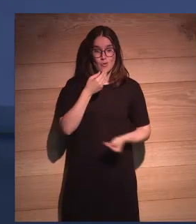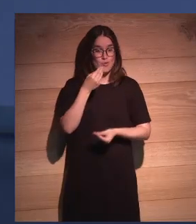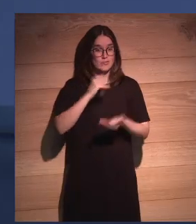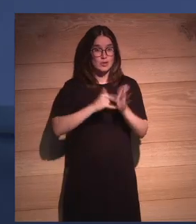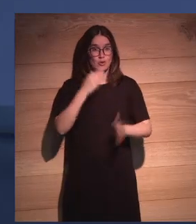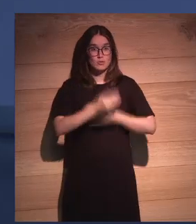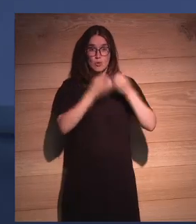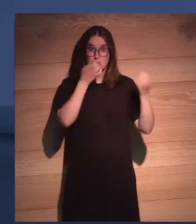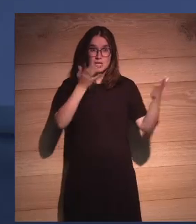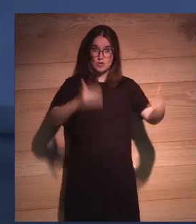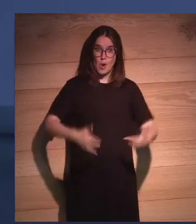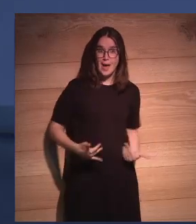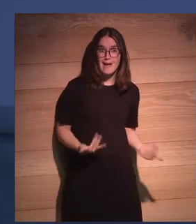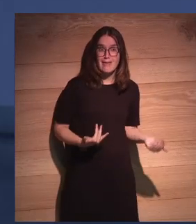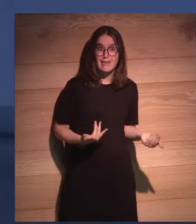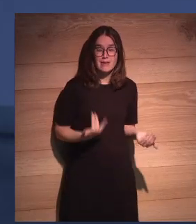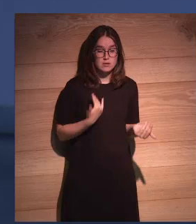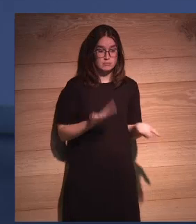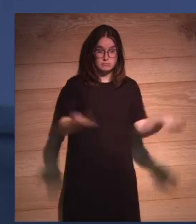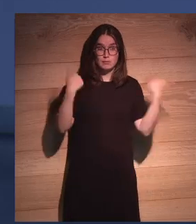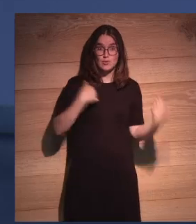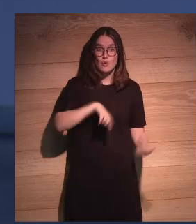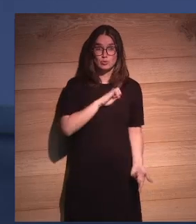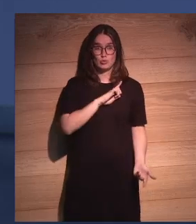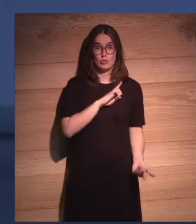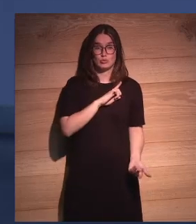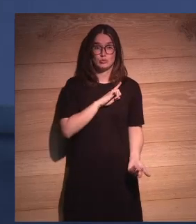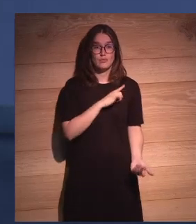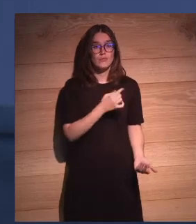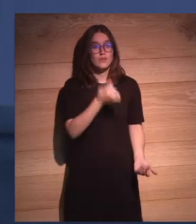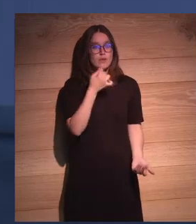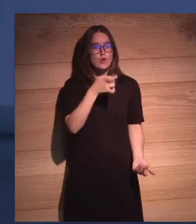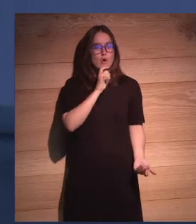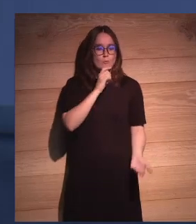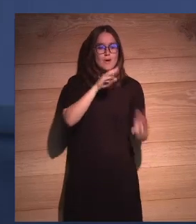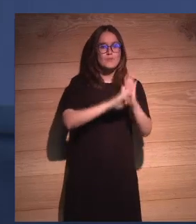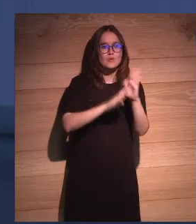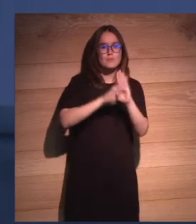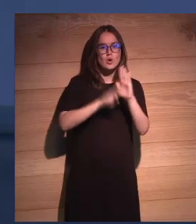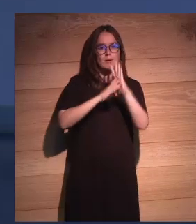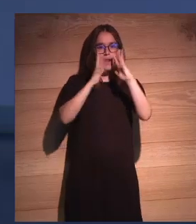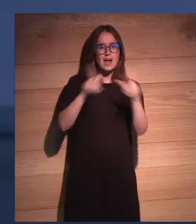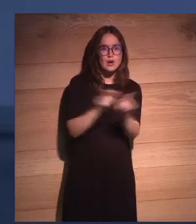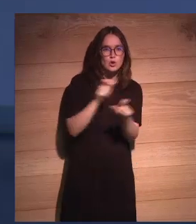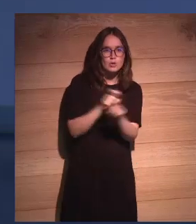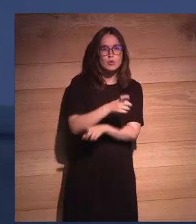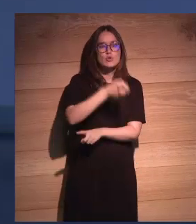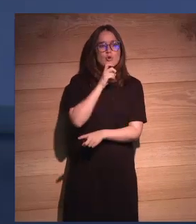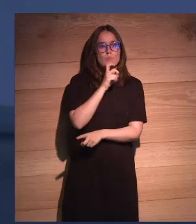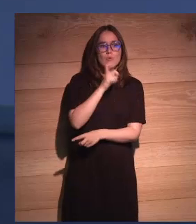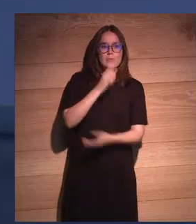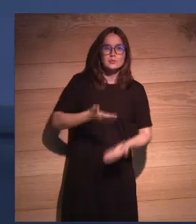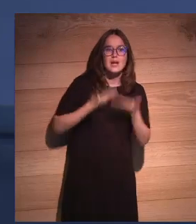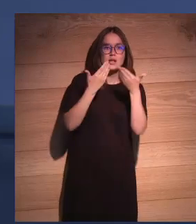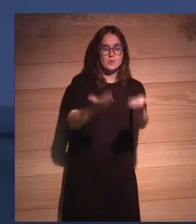la tecnología. Está en nuestras manos determinar cómo vamos a programar los algoritmos, cómo vamos a